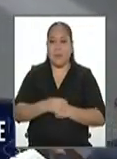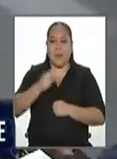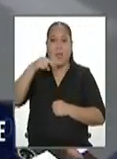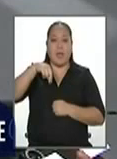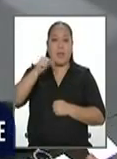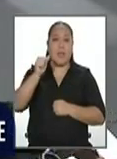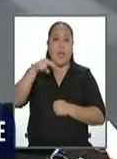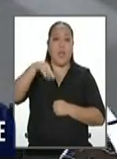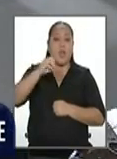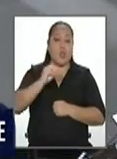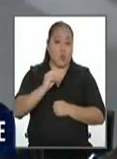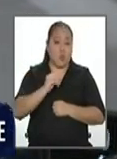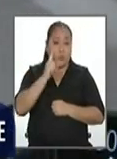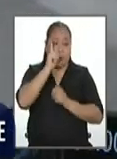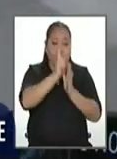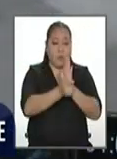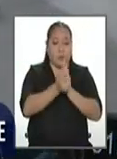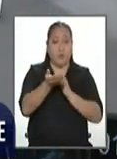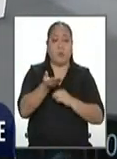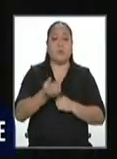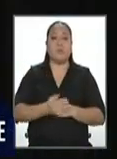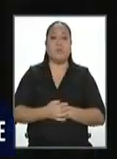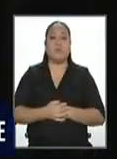Nano Guerra, de Fuerza Popular, por un minuto.